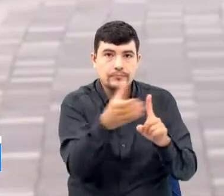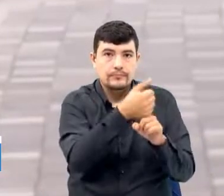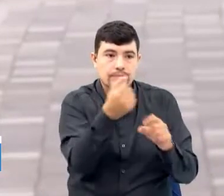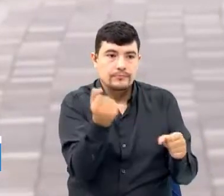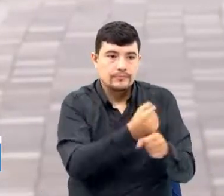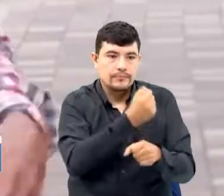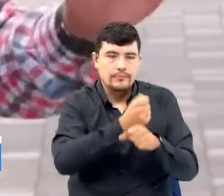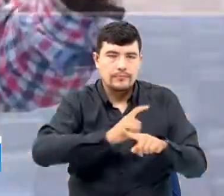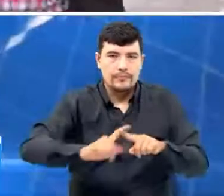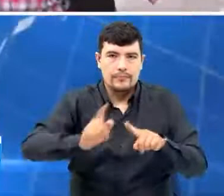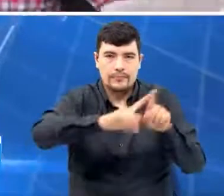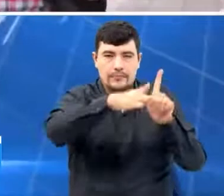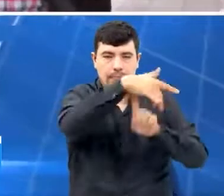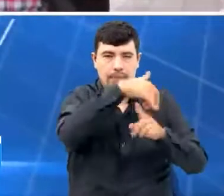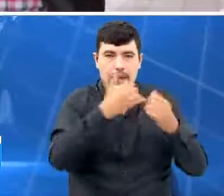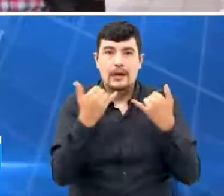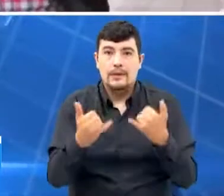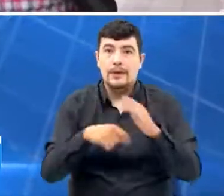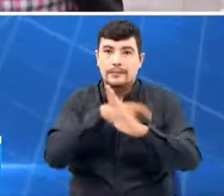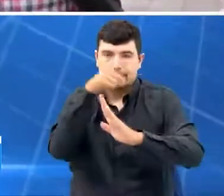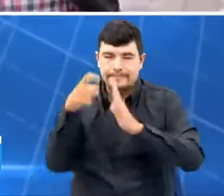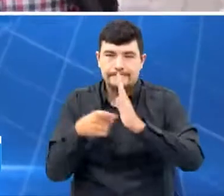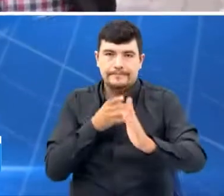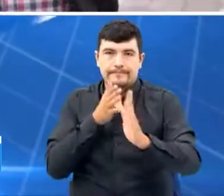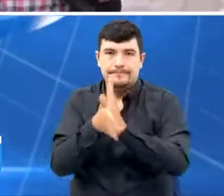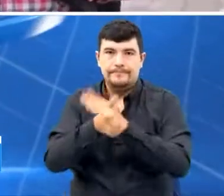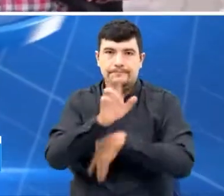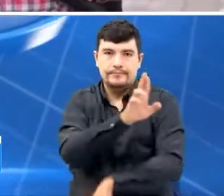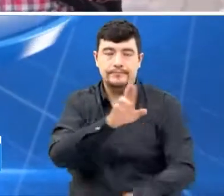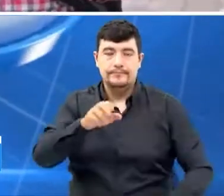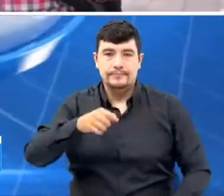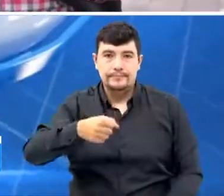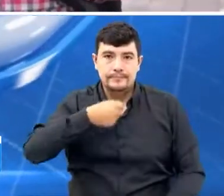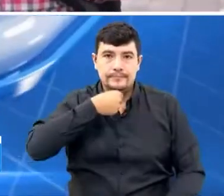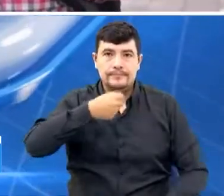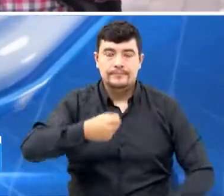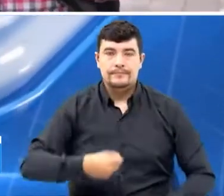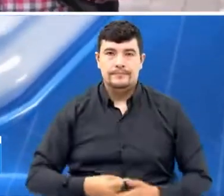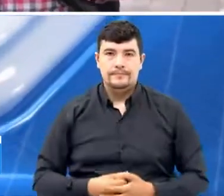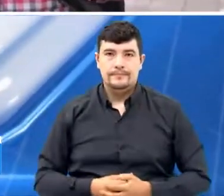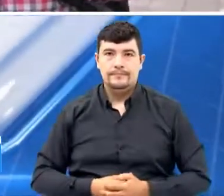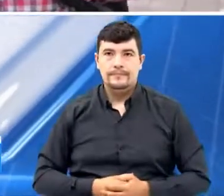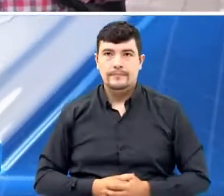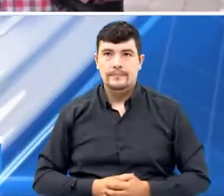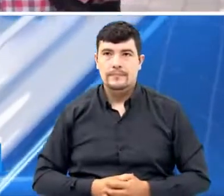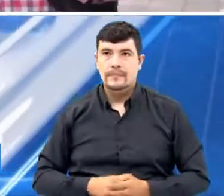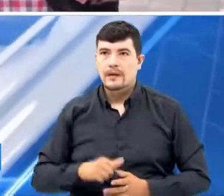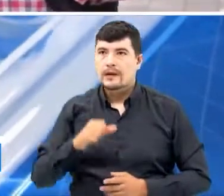en otros sectores. Por ahora está la información que nosotros tenemos desde Cúcuta. Alfredo Pérez Durán para Oriente Noticias,